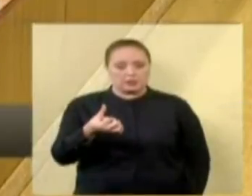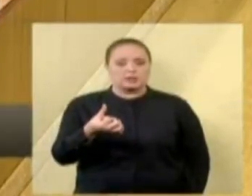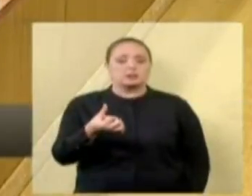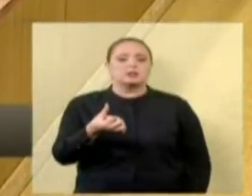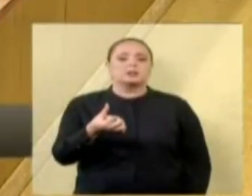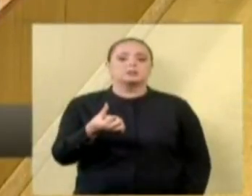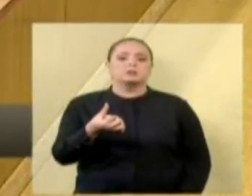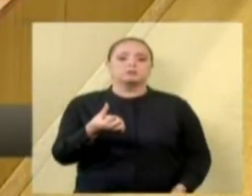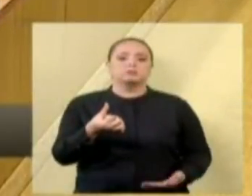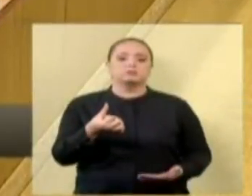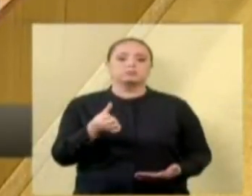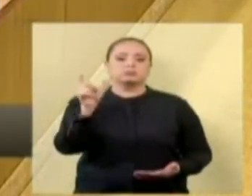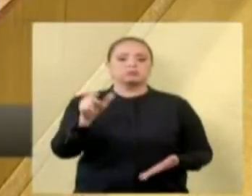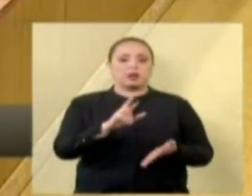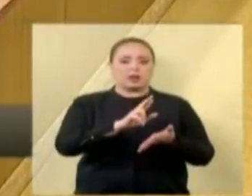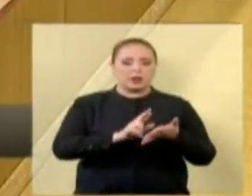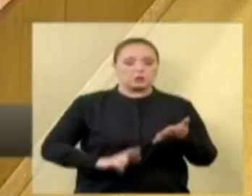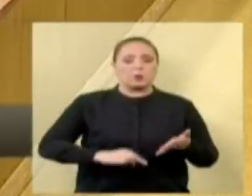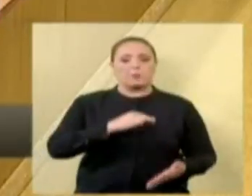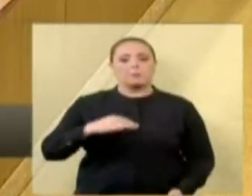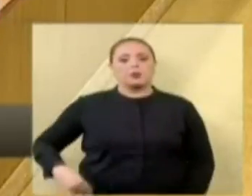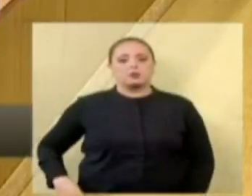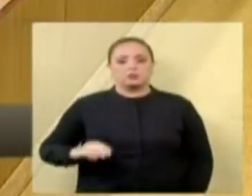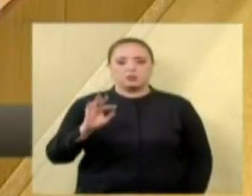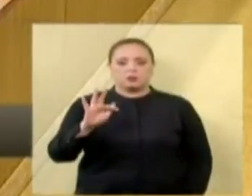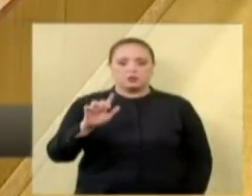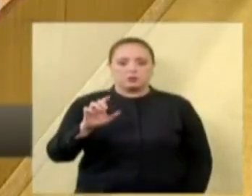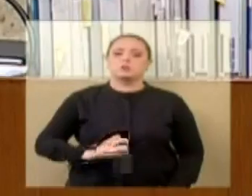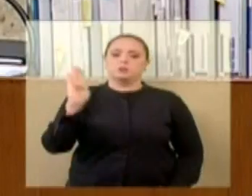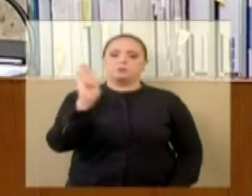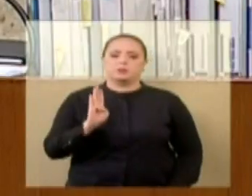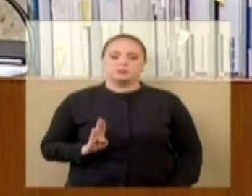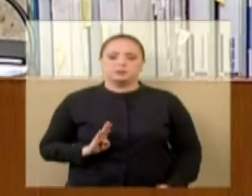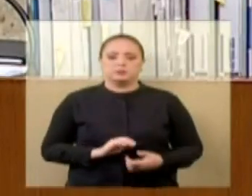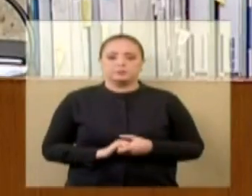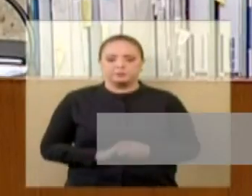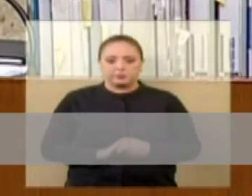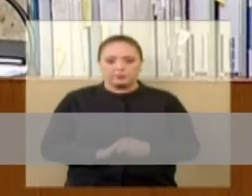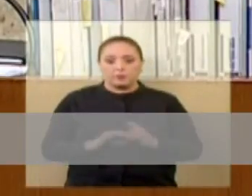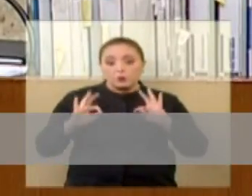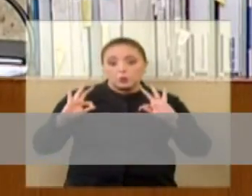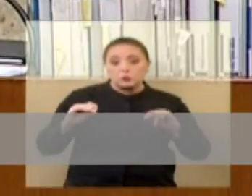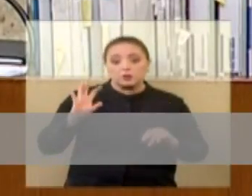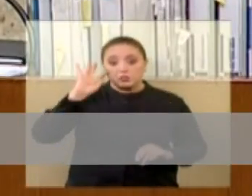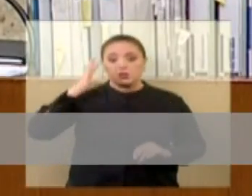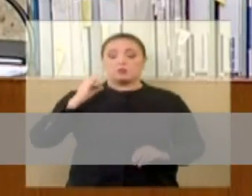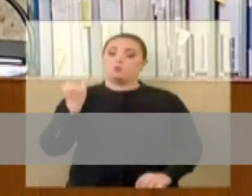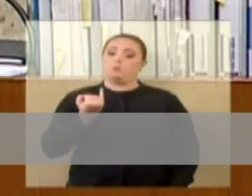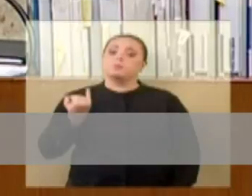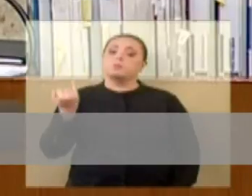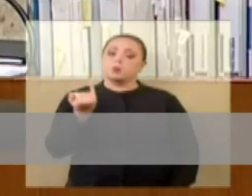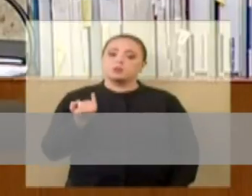televisión y debe extenderse durante horas toda decisión toda decisión judicial es